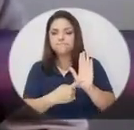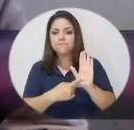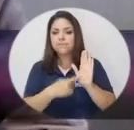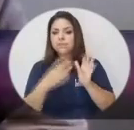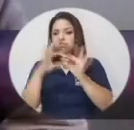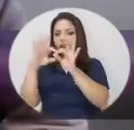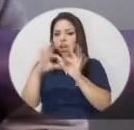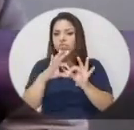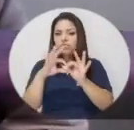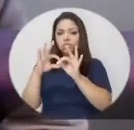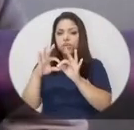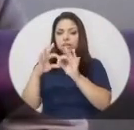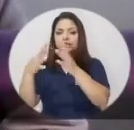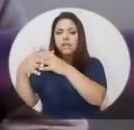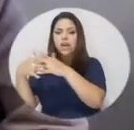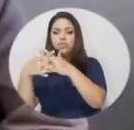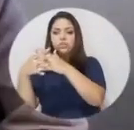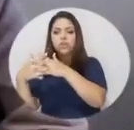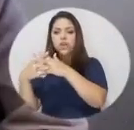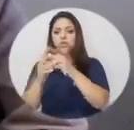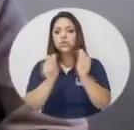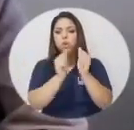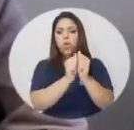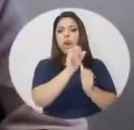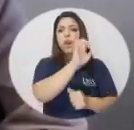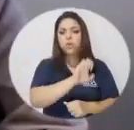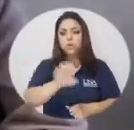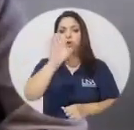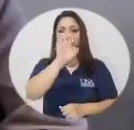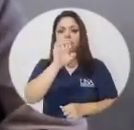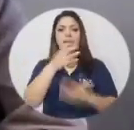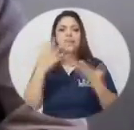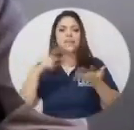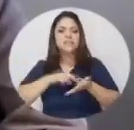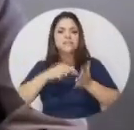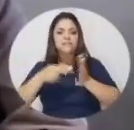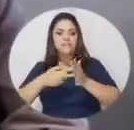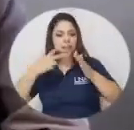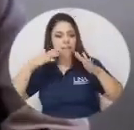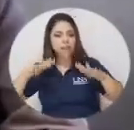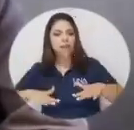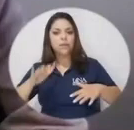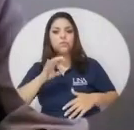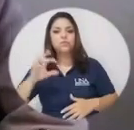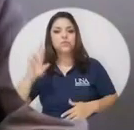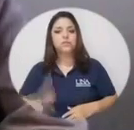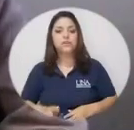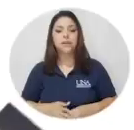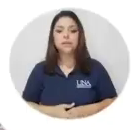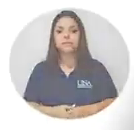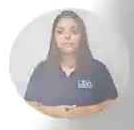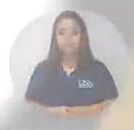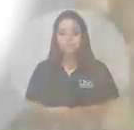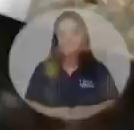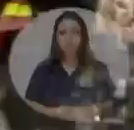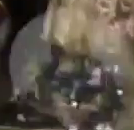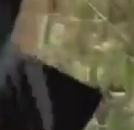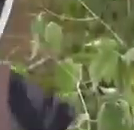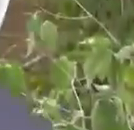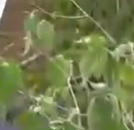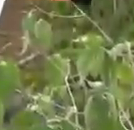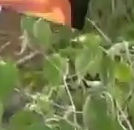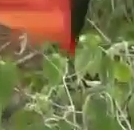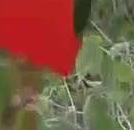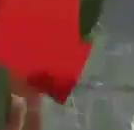reflexionar más sobre la relación entre Estados Unidos y Unión Europea y lo que significa para Costa Rica.